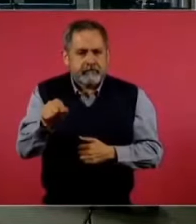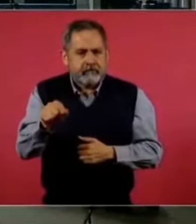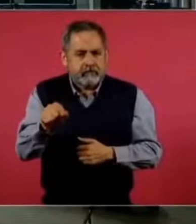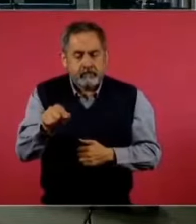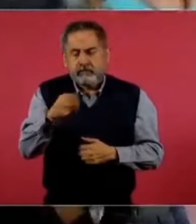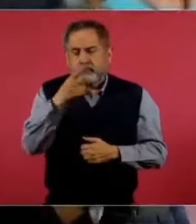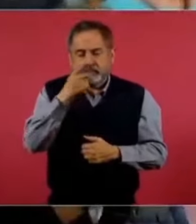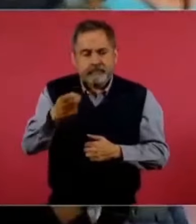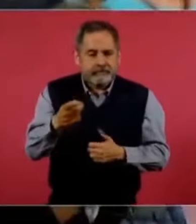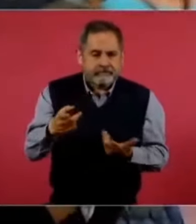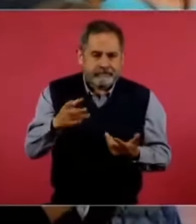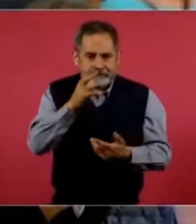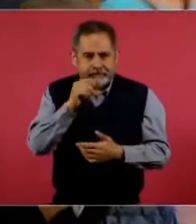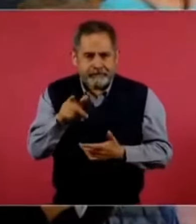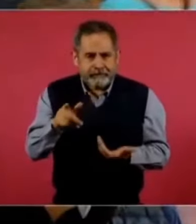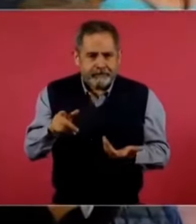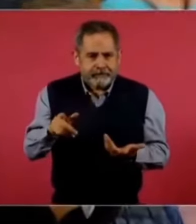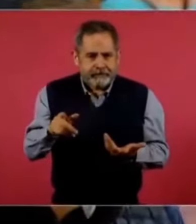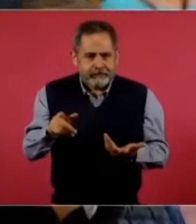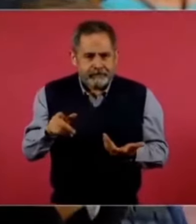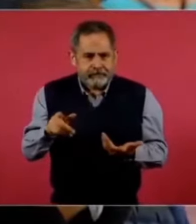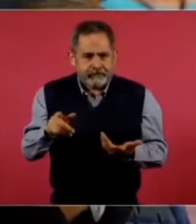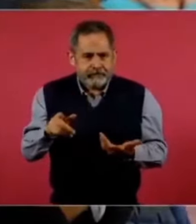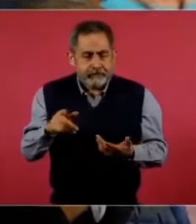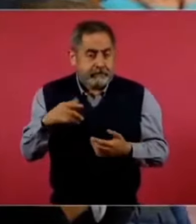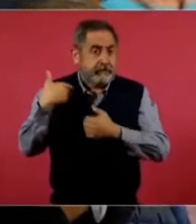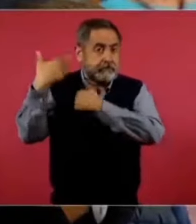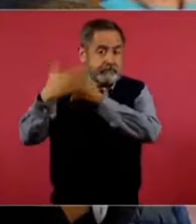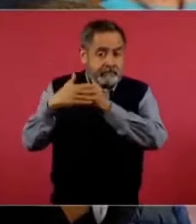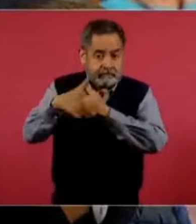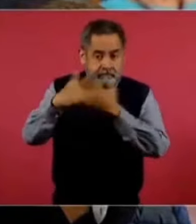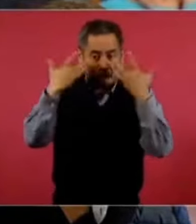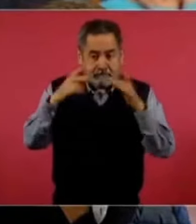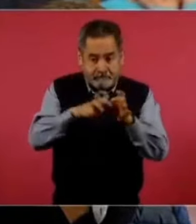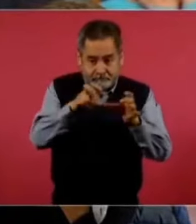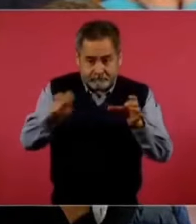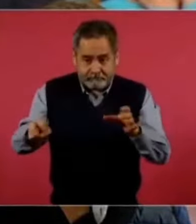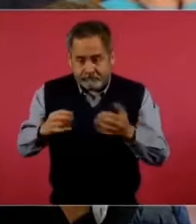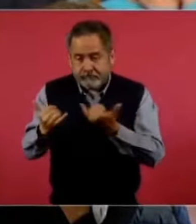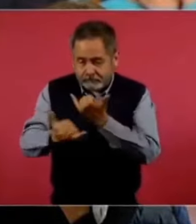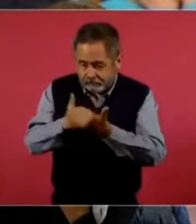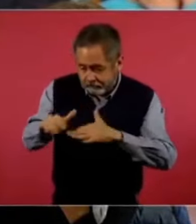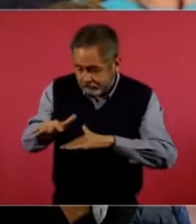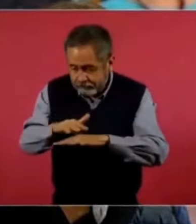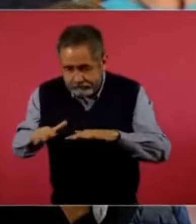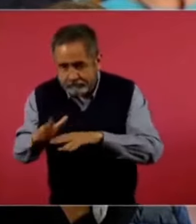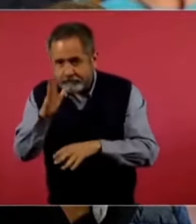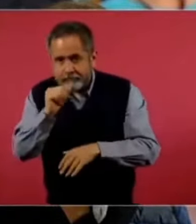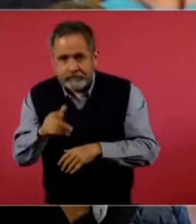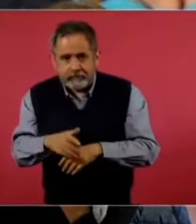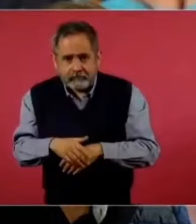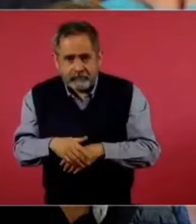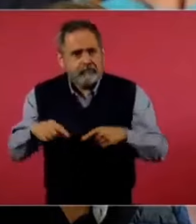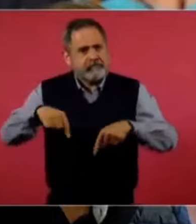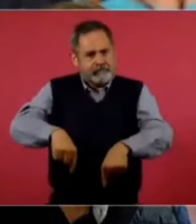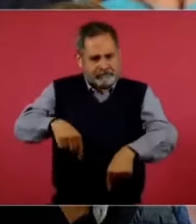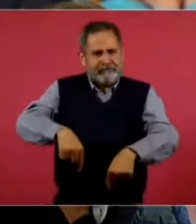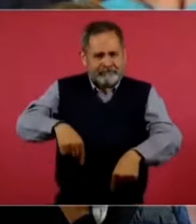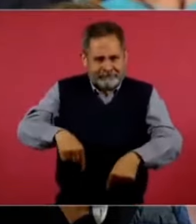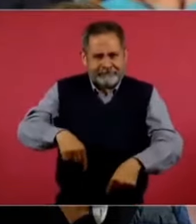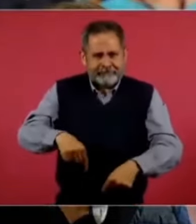era posible la manita de dominó allá en Palenque, si pudiera hacer una manita aquí en Palacio